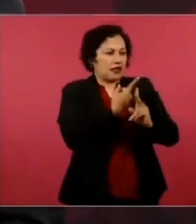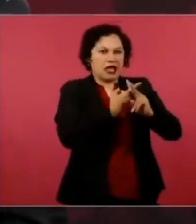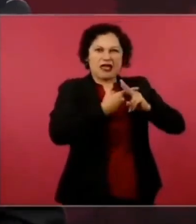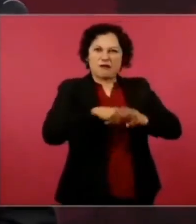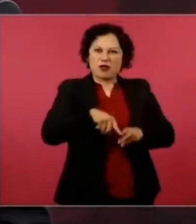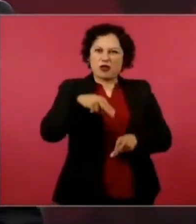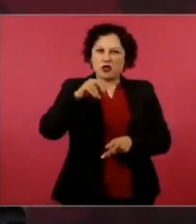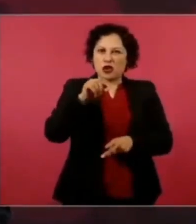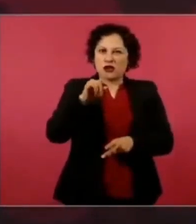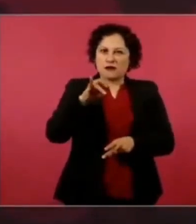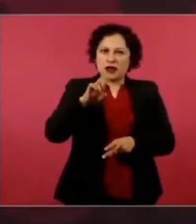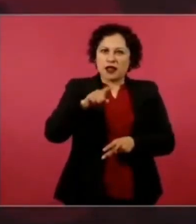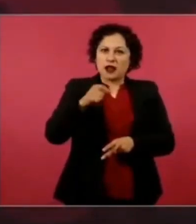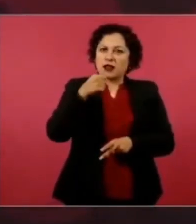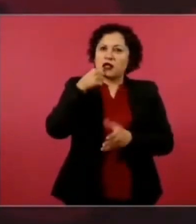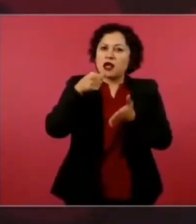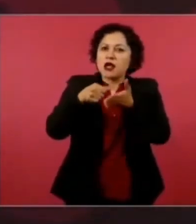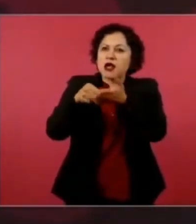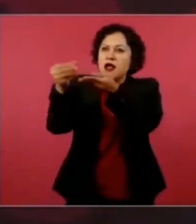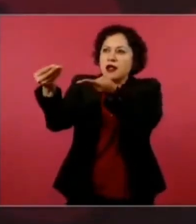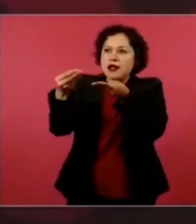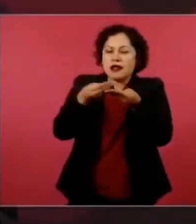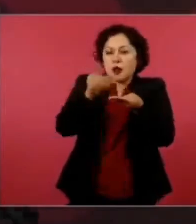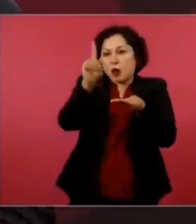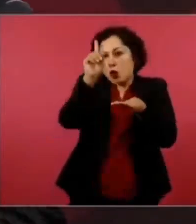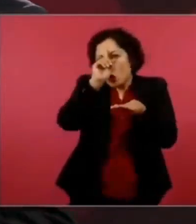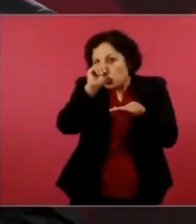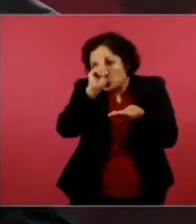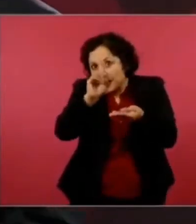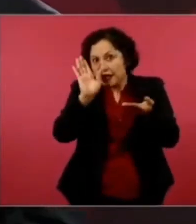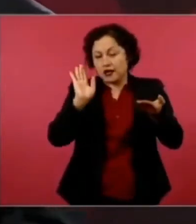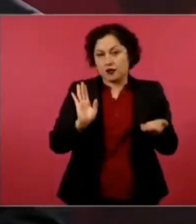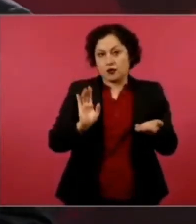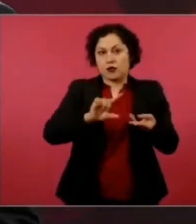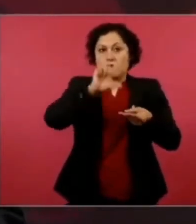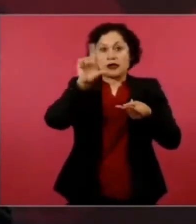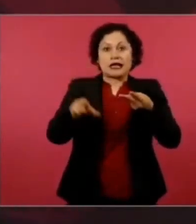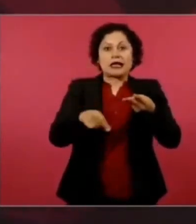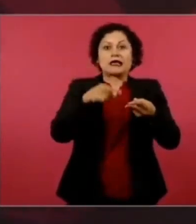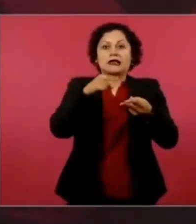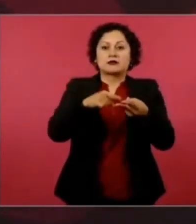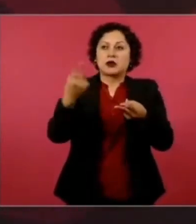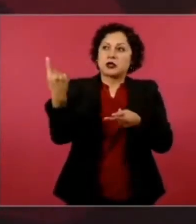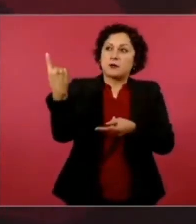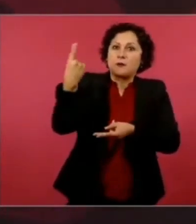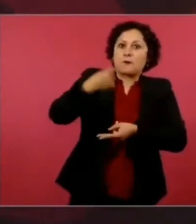y luego las reformas estructurales.